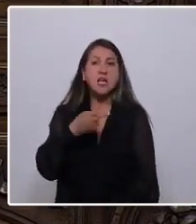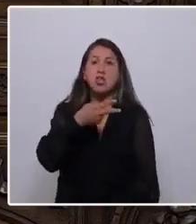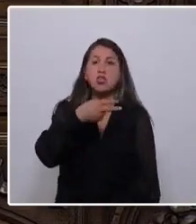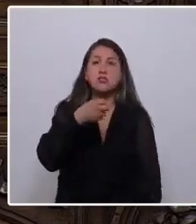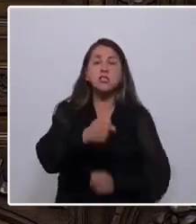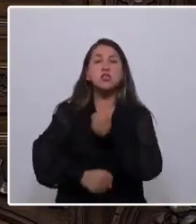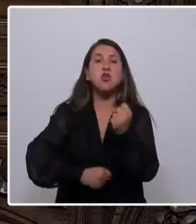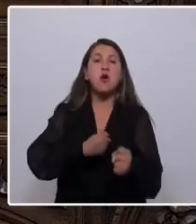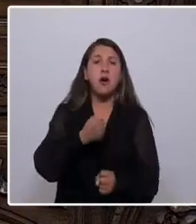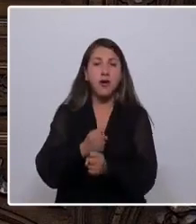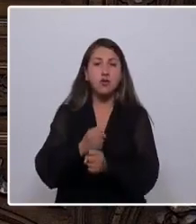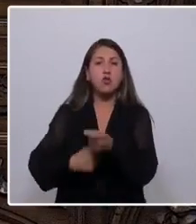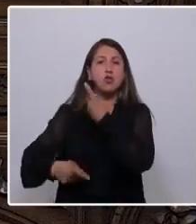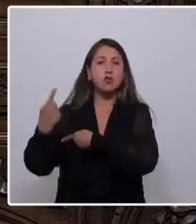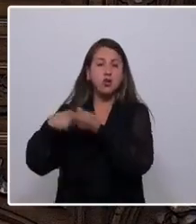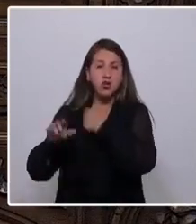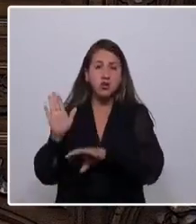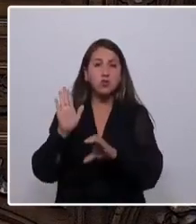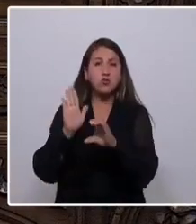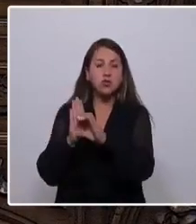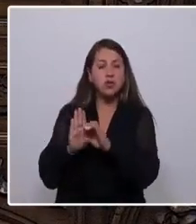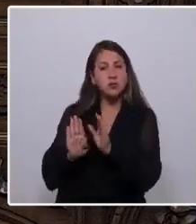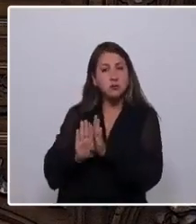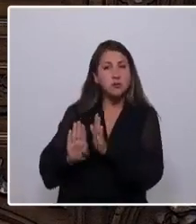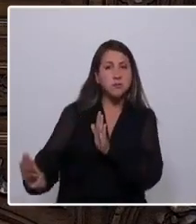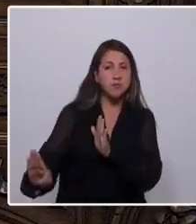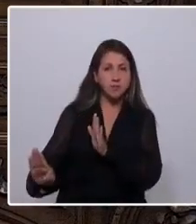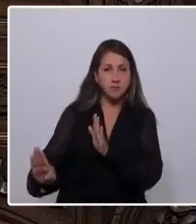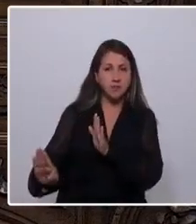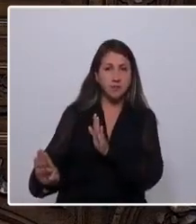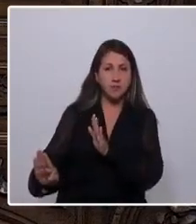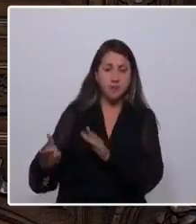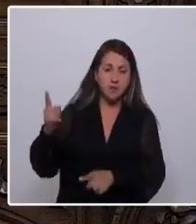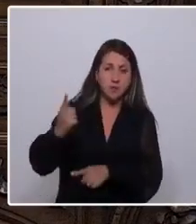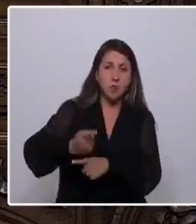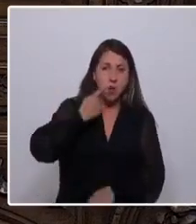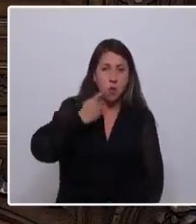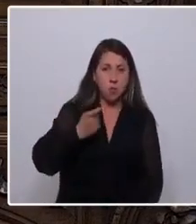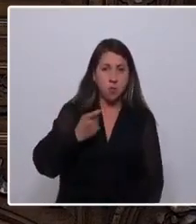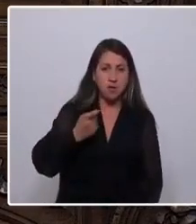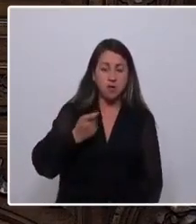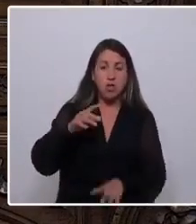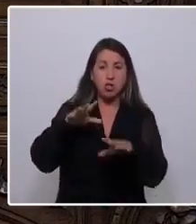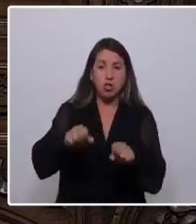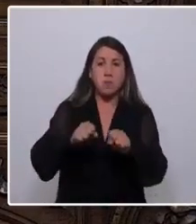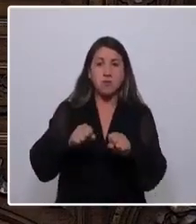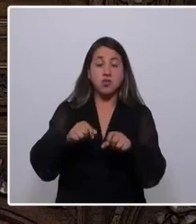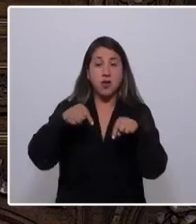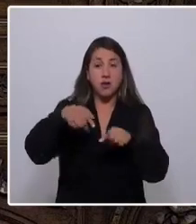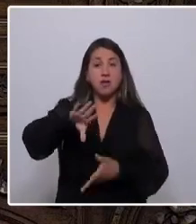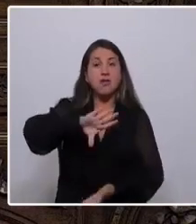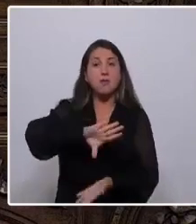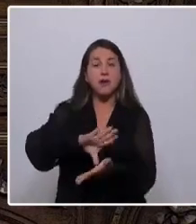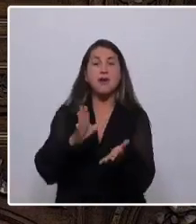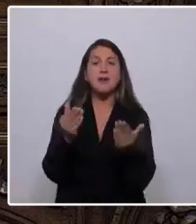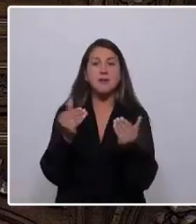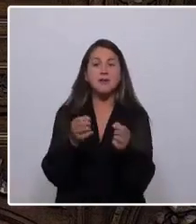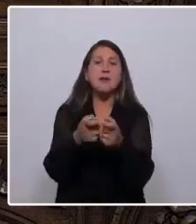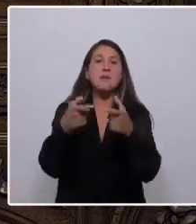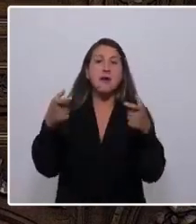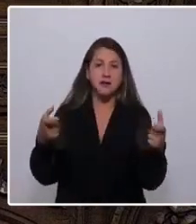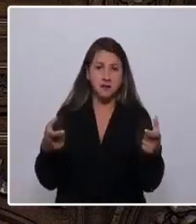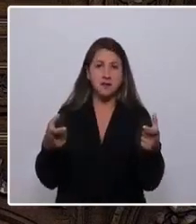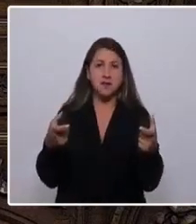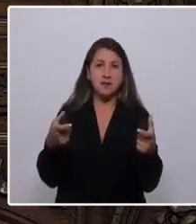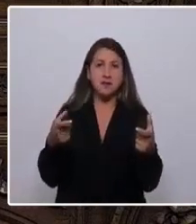200 años de historia constitucional de exclusión, discriminación y dominación. Este país necesita más que nunca